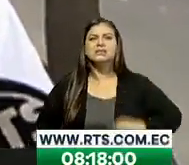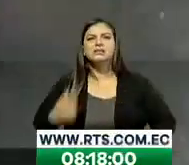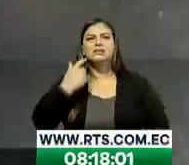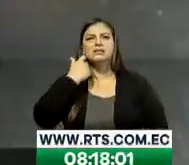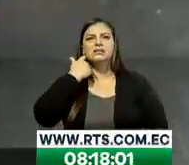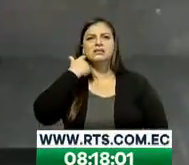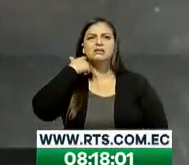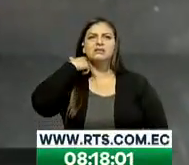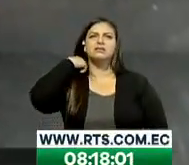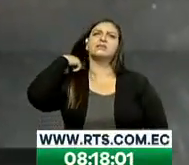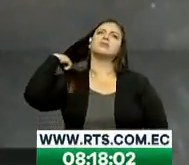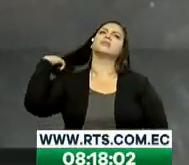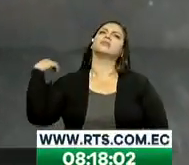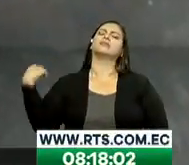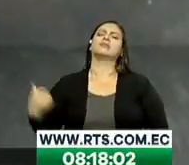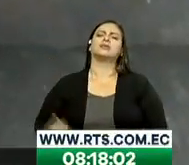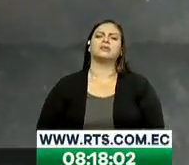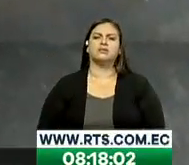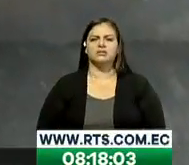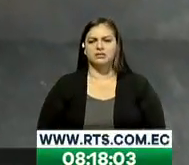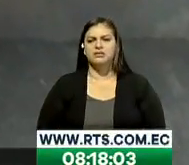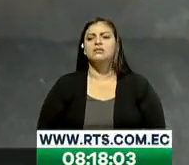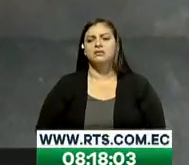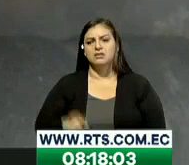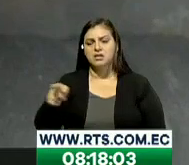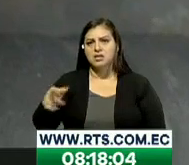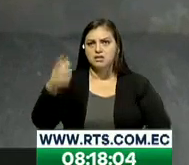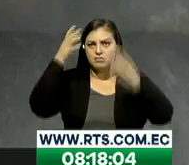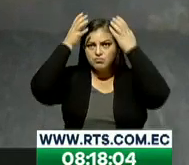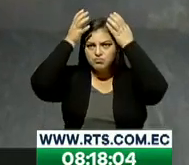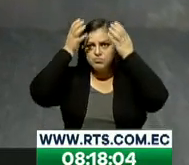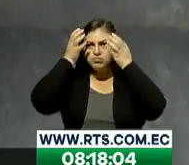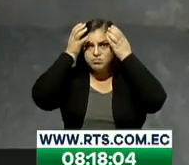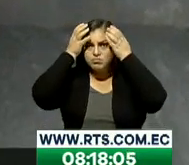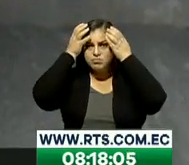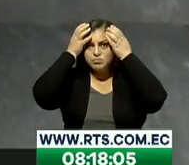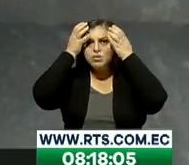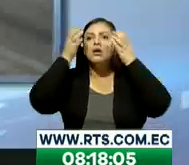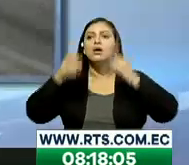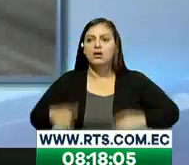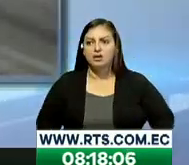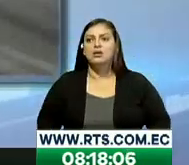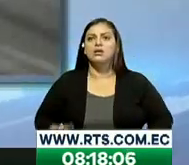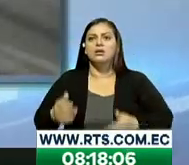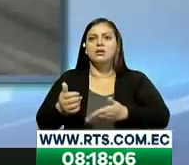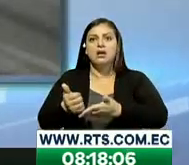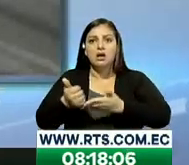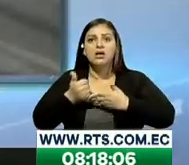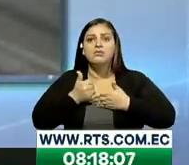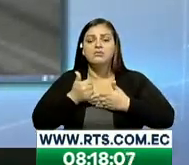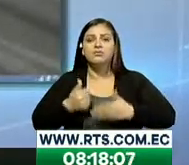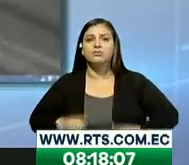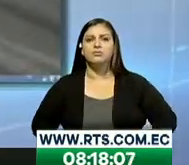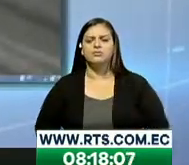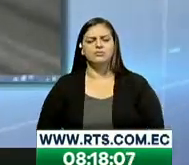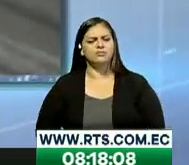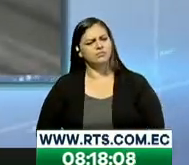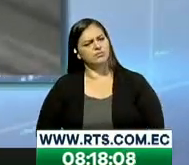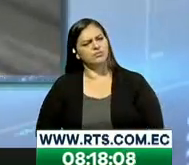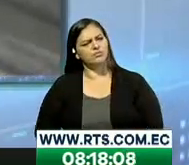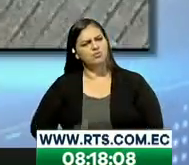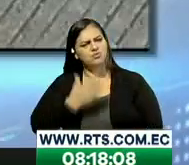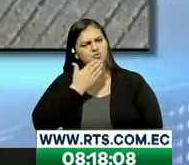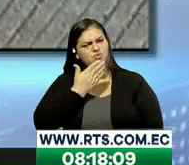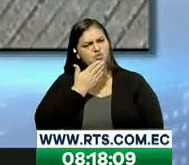y afectados los cascos de protección que ellos traían. Con su respectivo casco, pero al parecer se presume que el casco no les sirvió